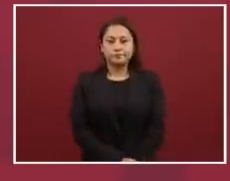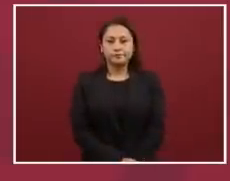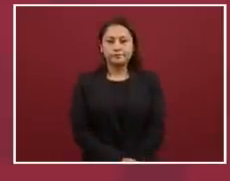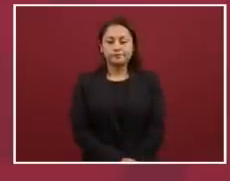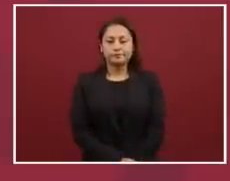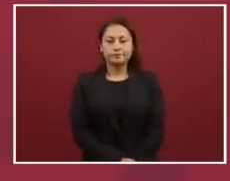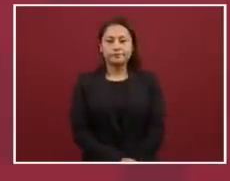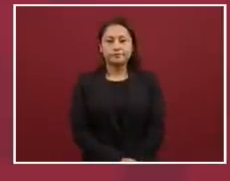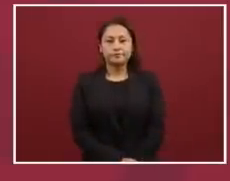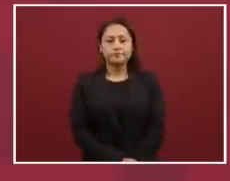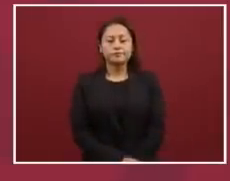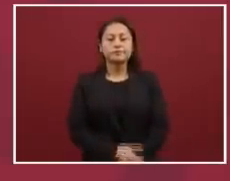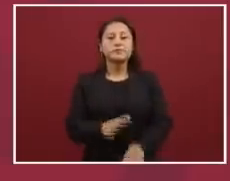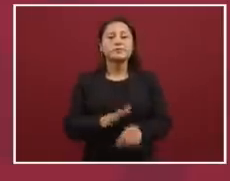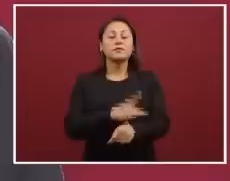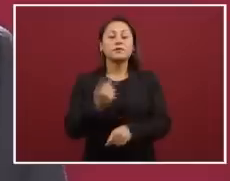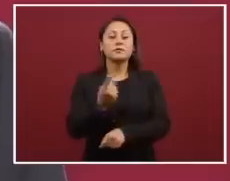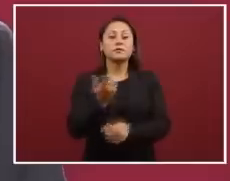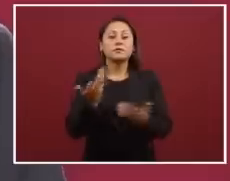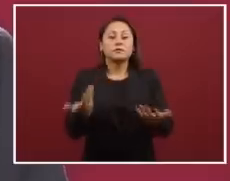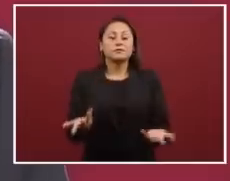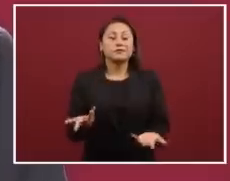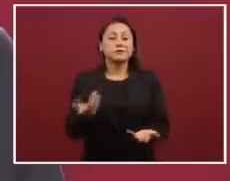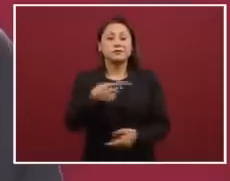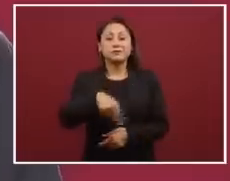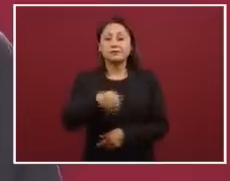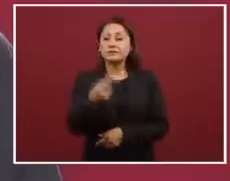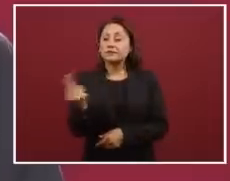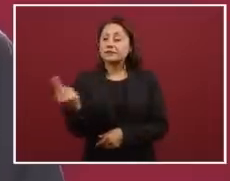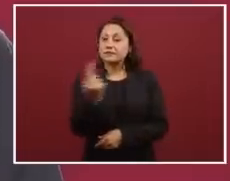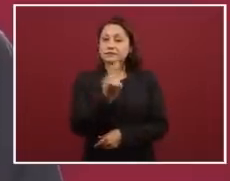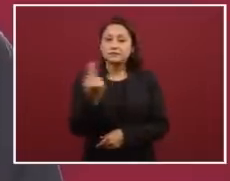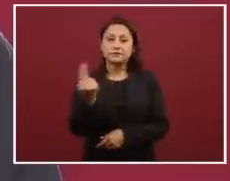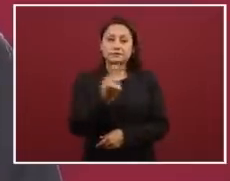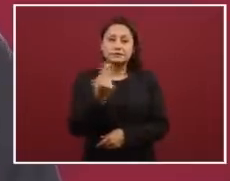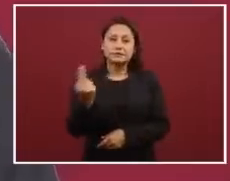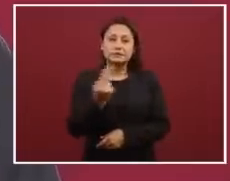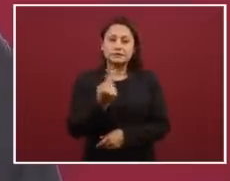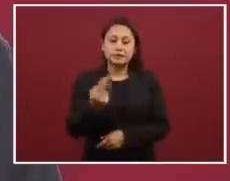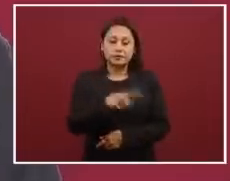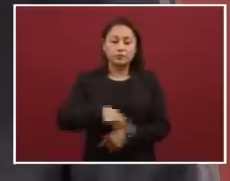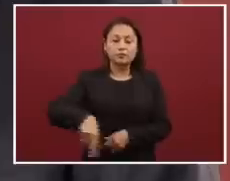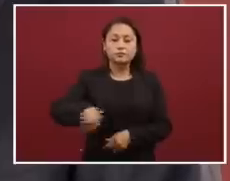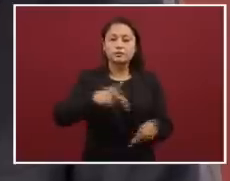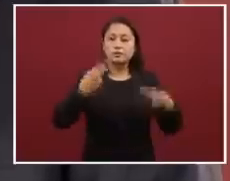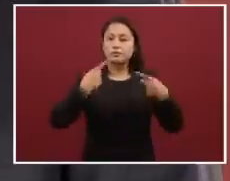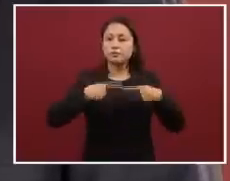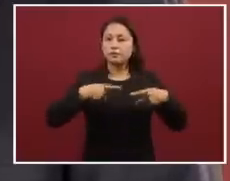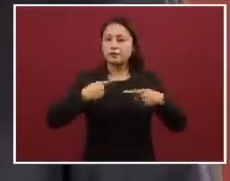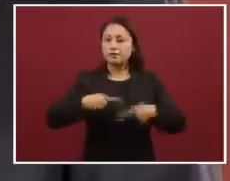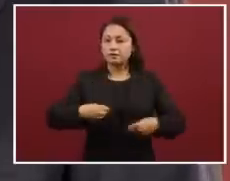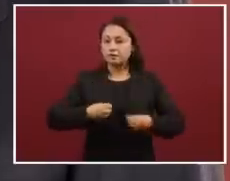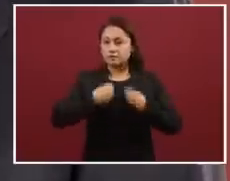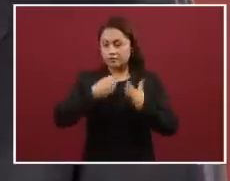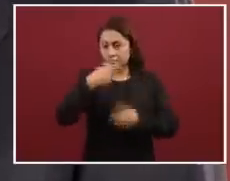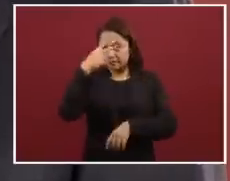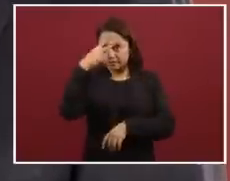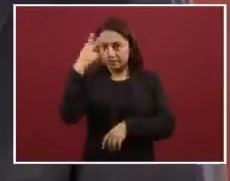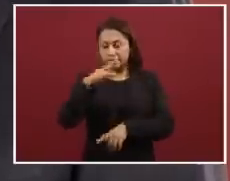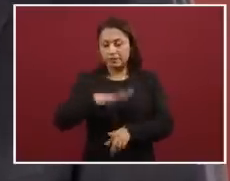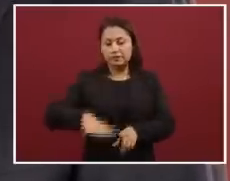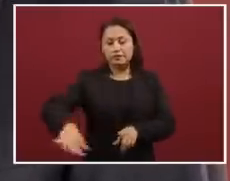porque se necesita tener siempre el respaldo de los ciudadanos, del